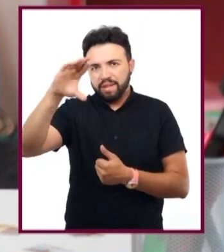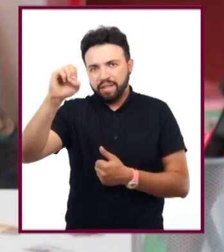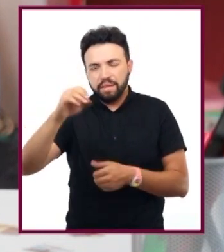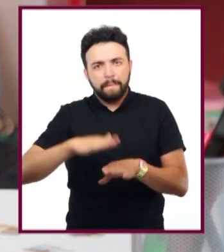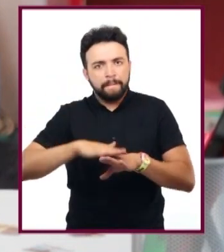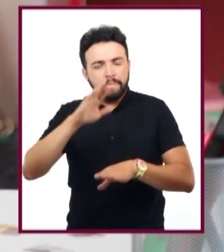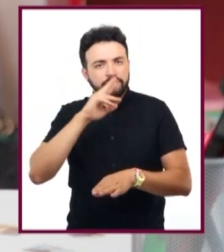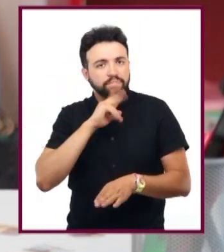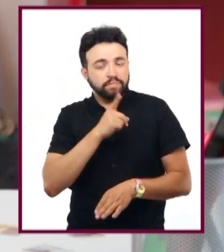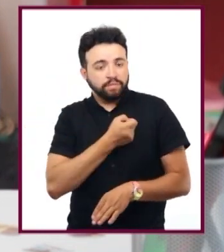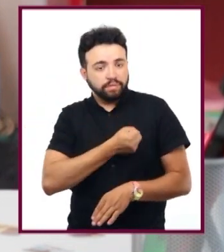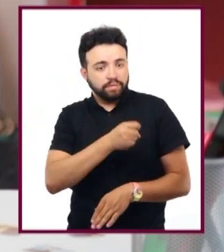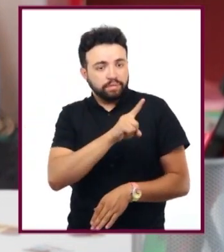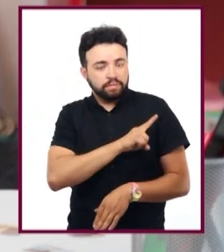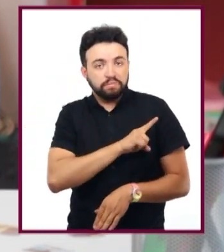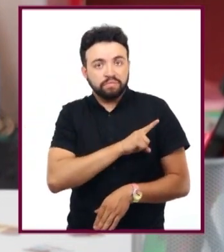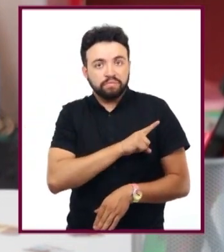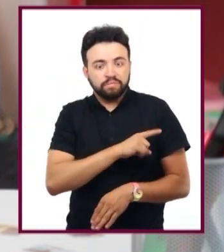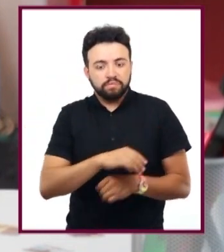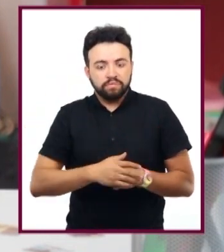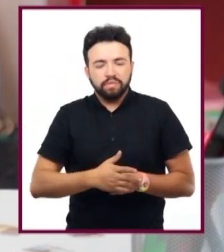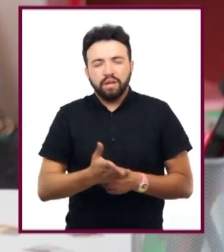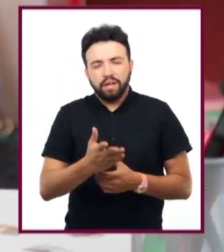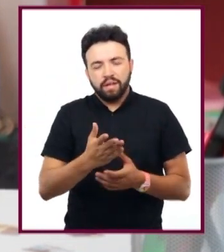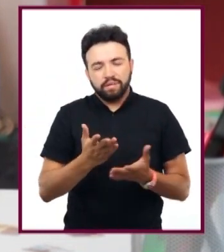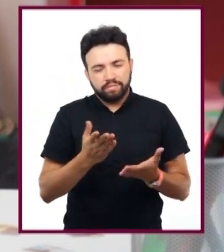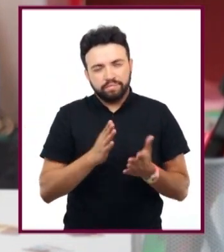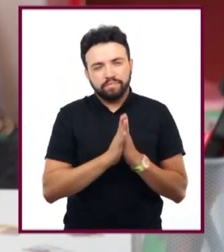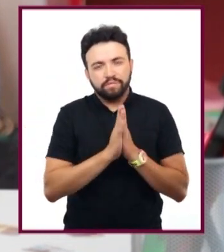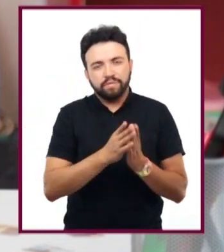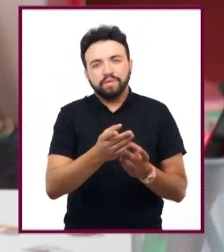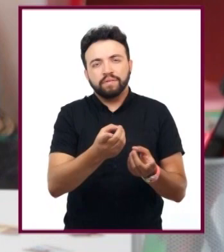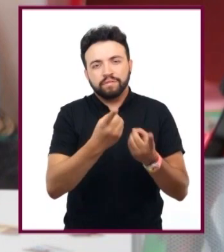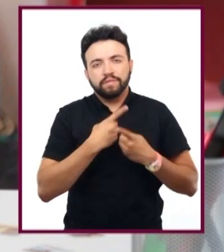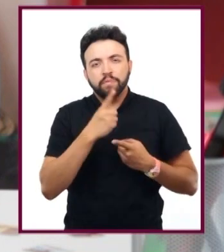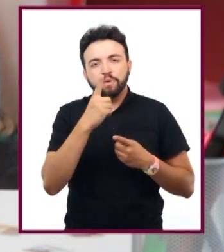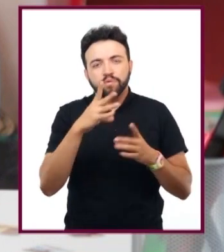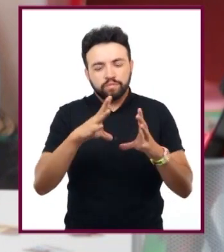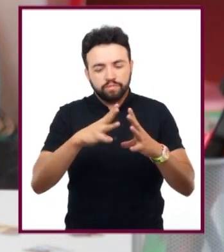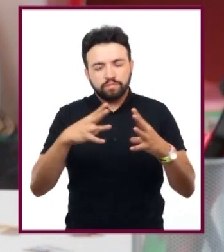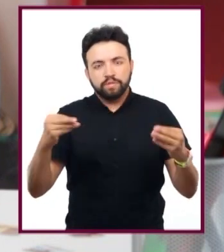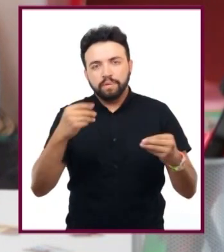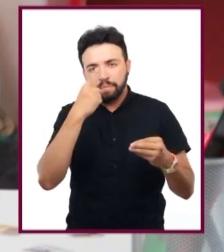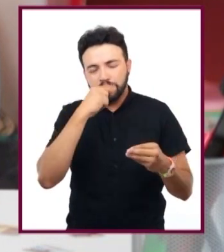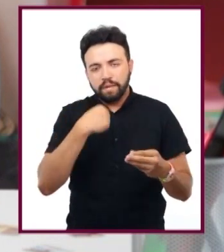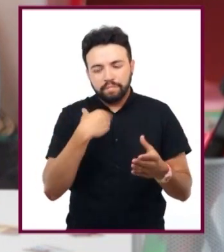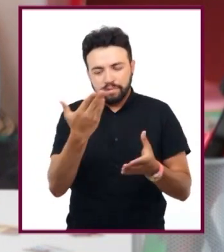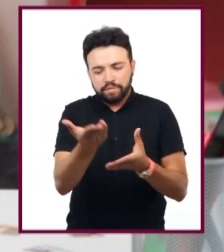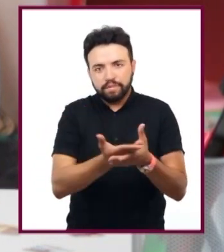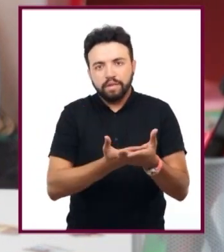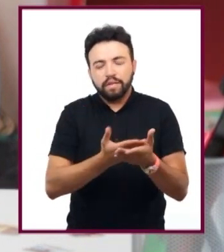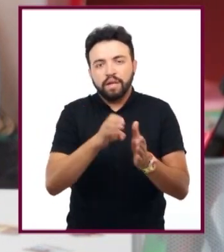pan comercial. Ándale, regálame un bolillito para mi torta de huevo con jamón.